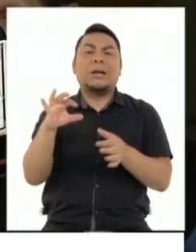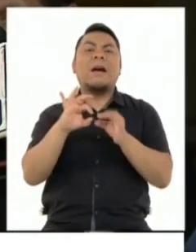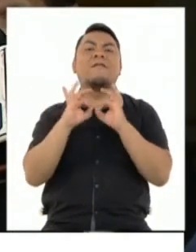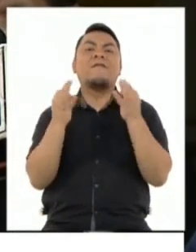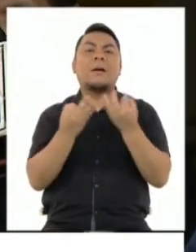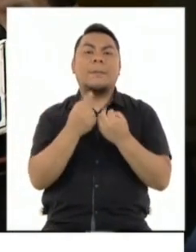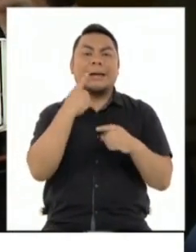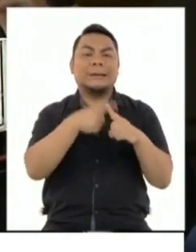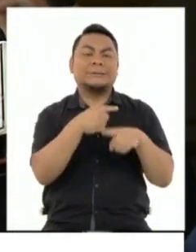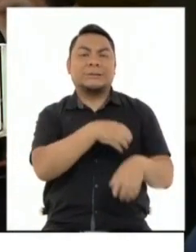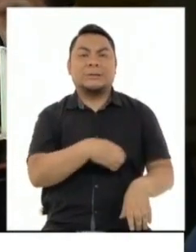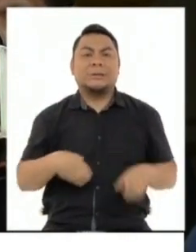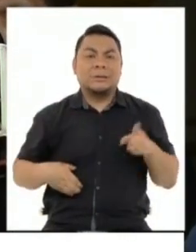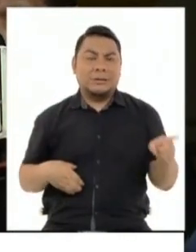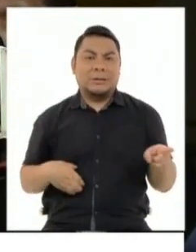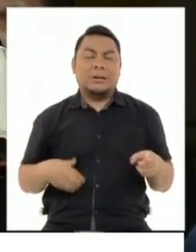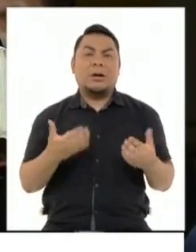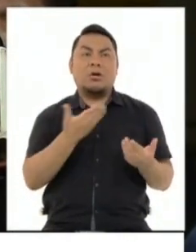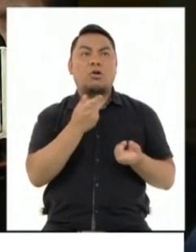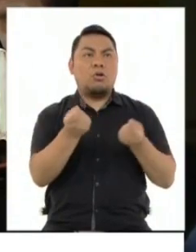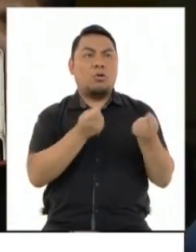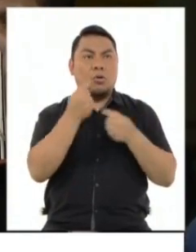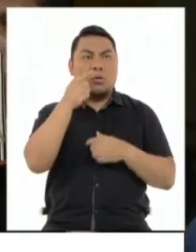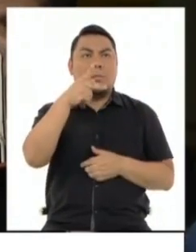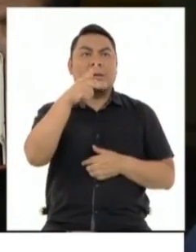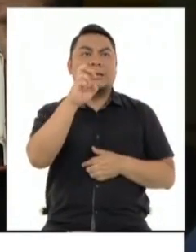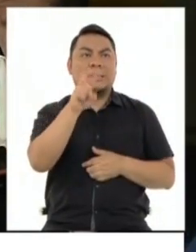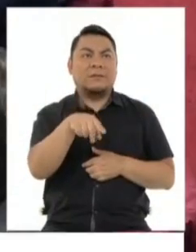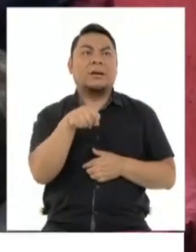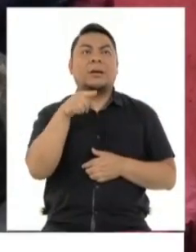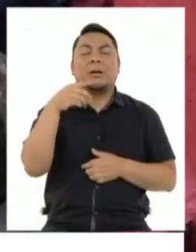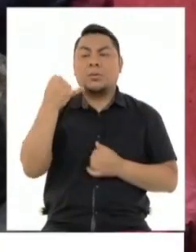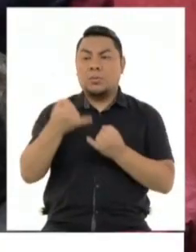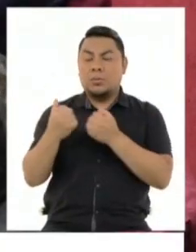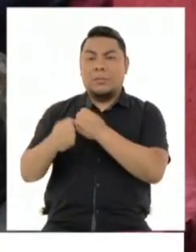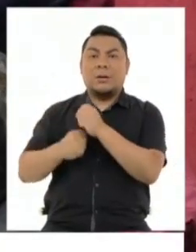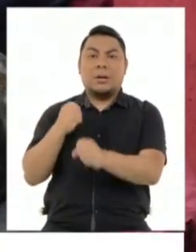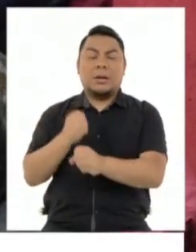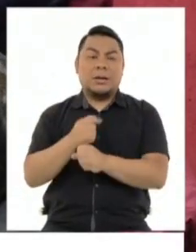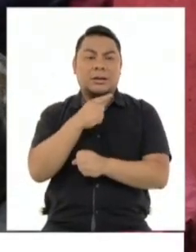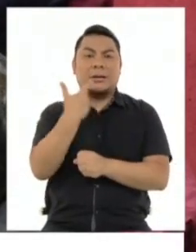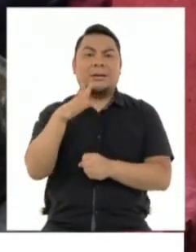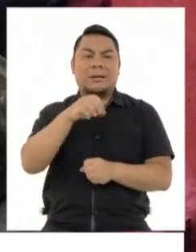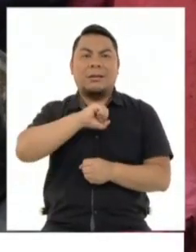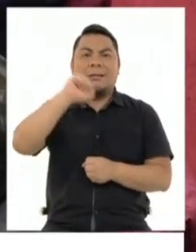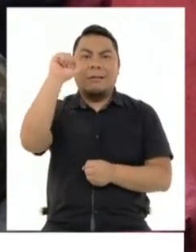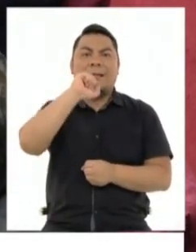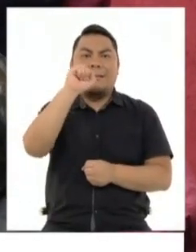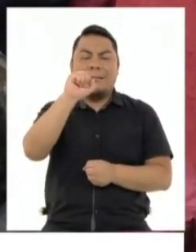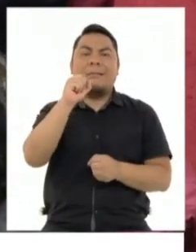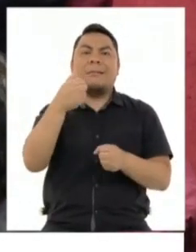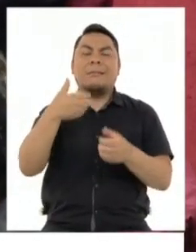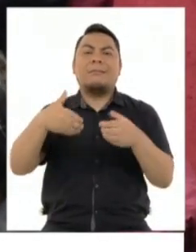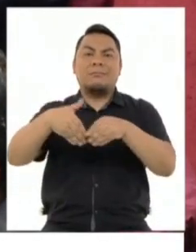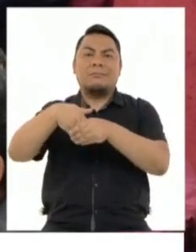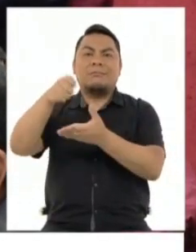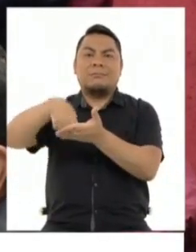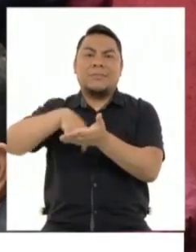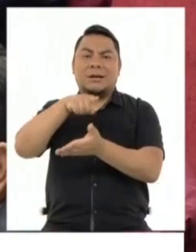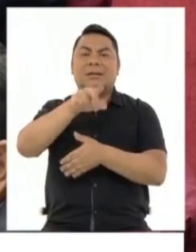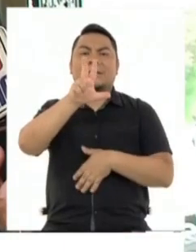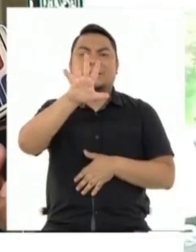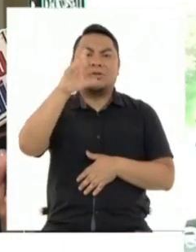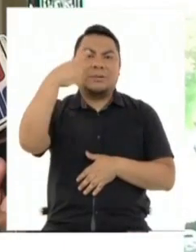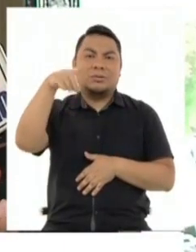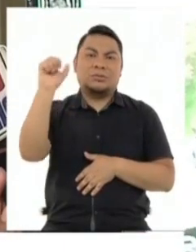del exlegislador del partido de gobierno Clemente Flores, en los últimos años habrían ganado licitaciones con el Estado por más de 35 millones de